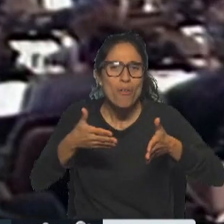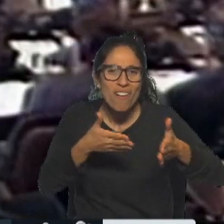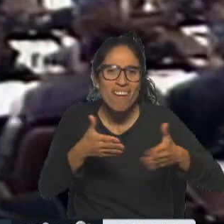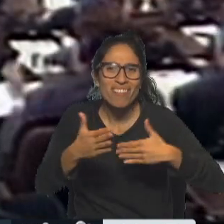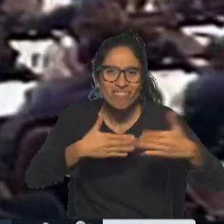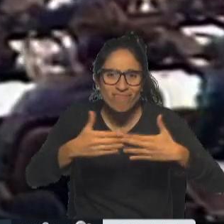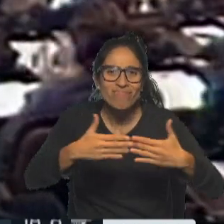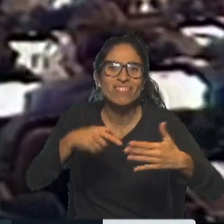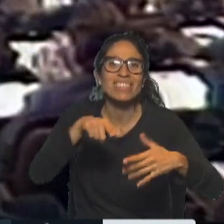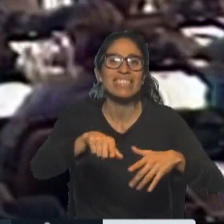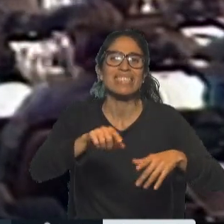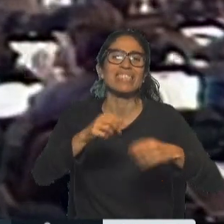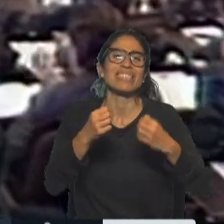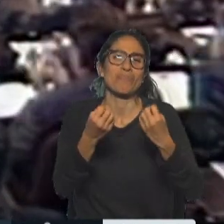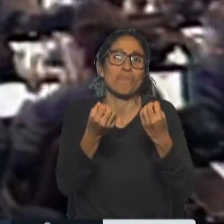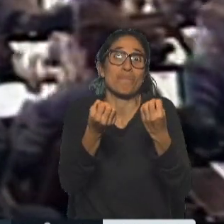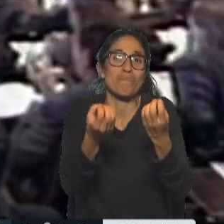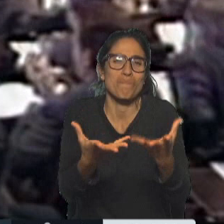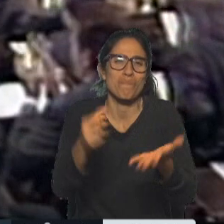¡Viva la patria!